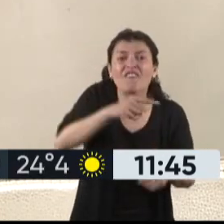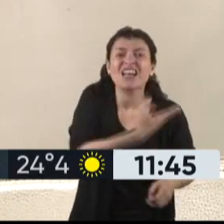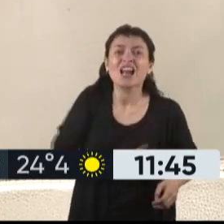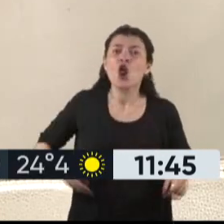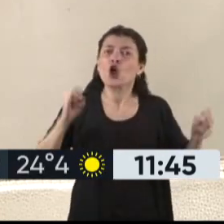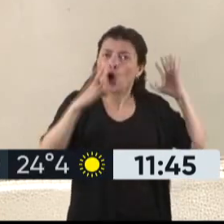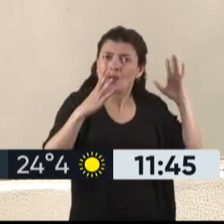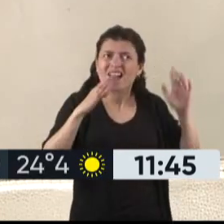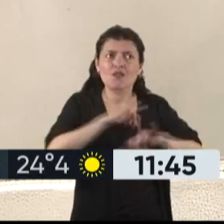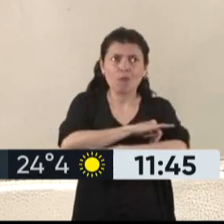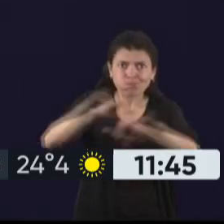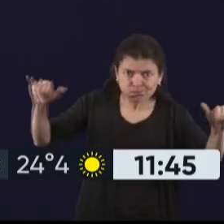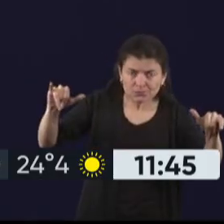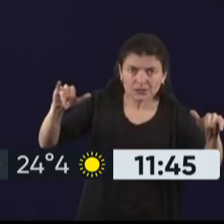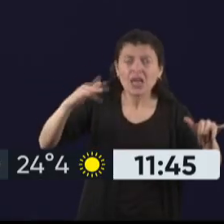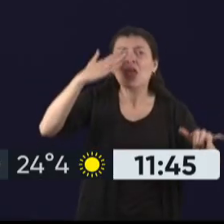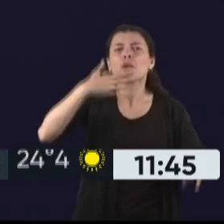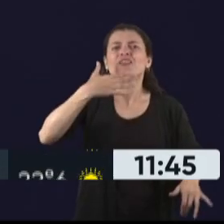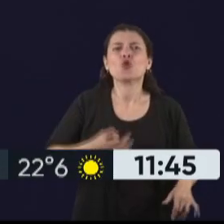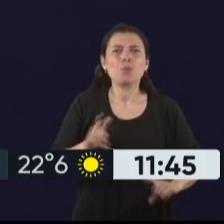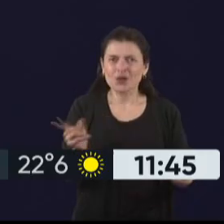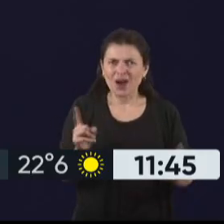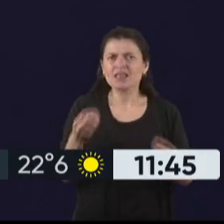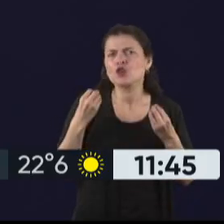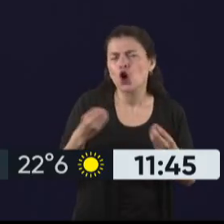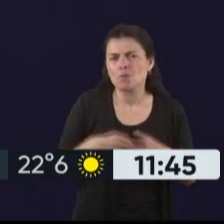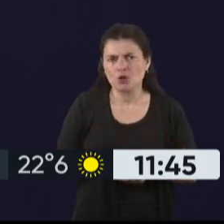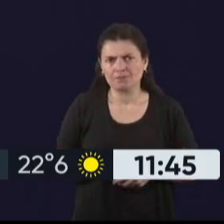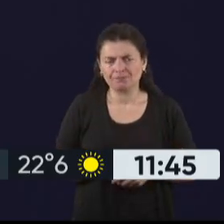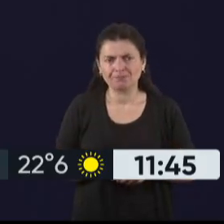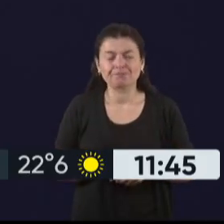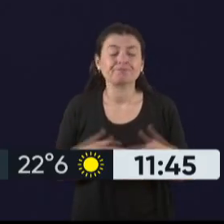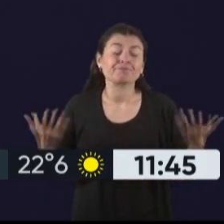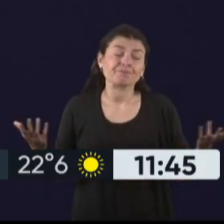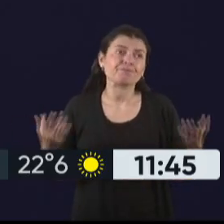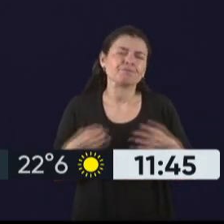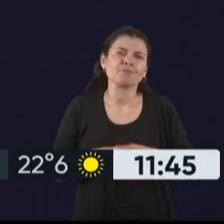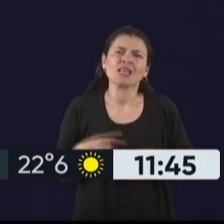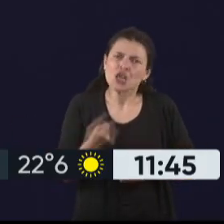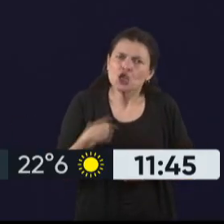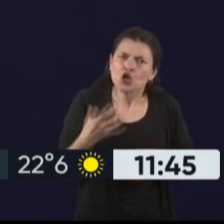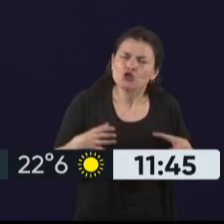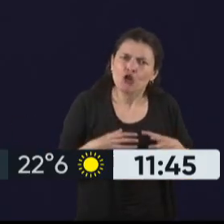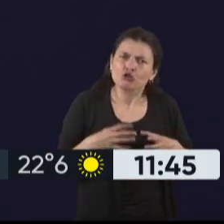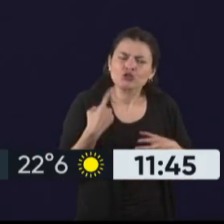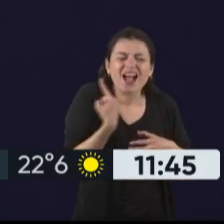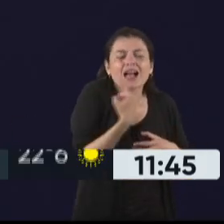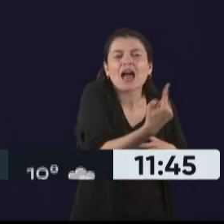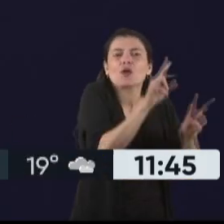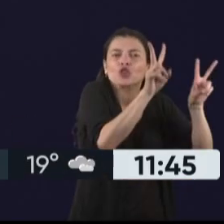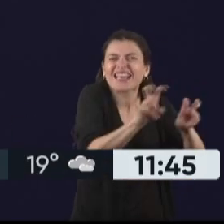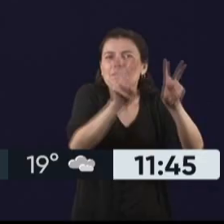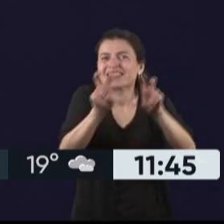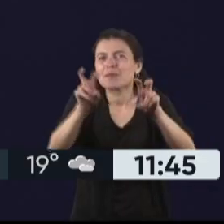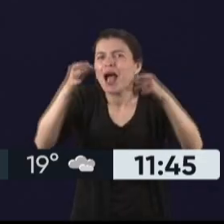no reglamentar? No, a ver, nosotros, más allá de que cada caso se analiza de manera